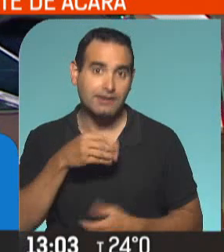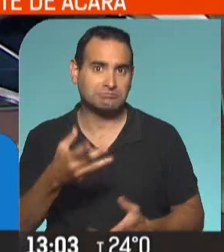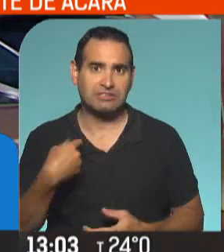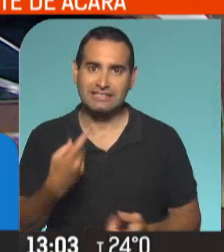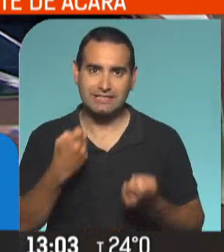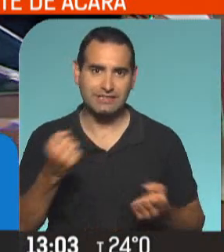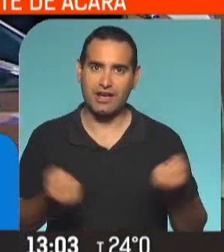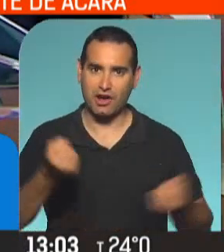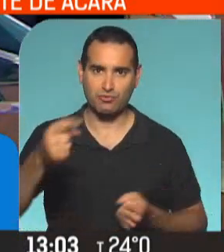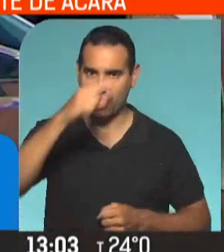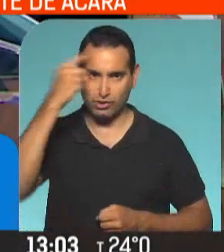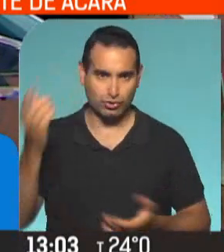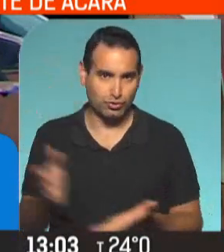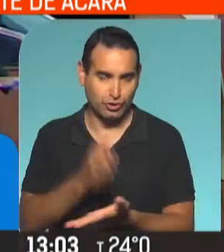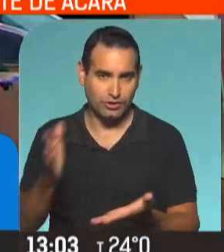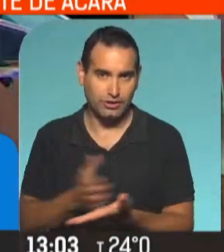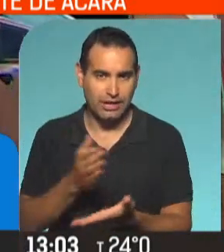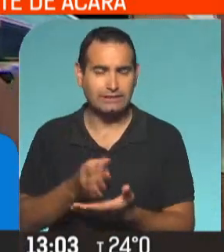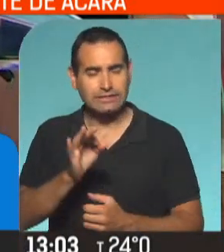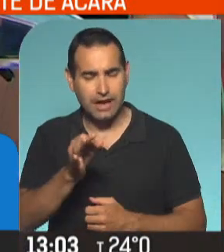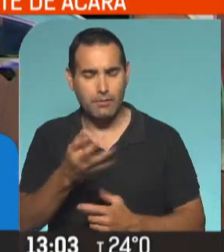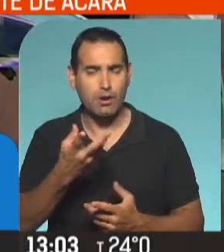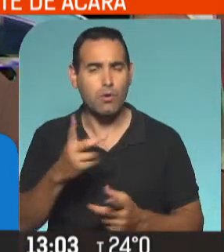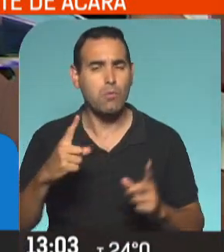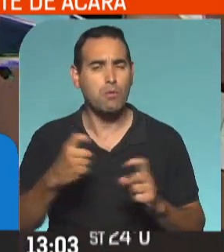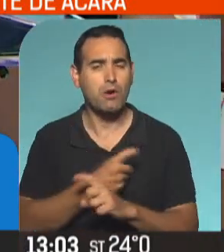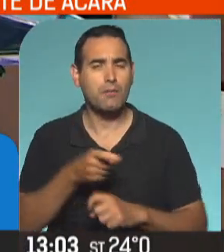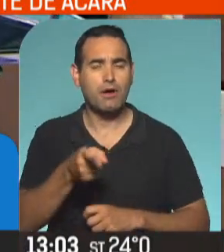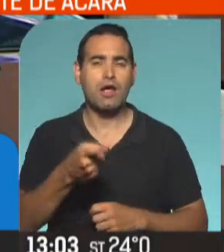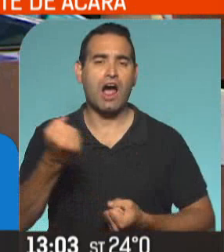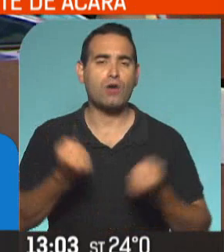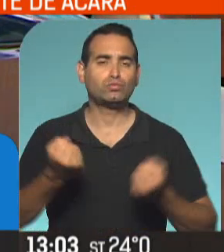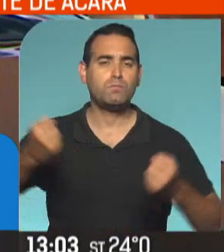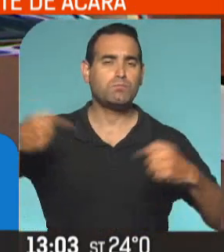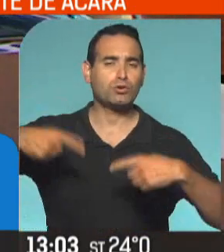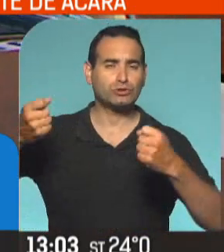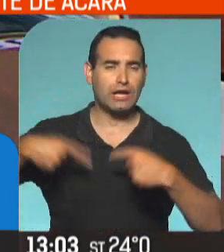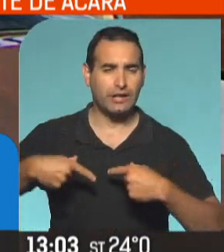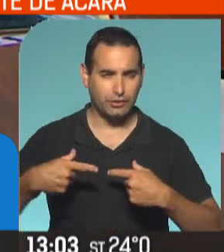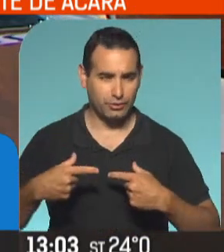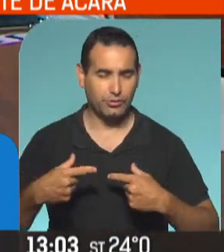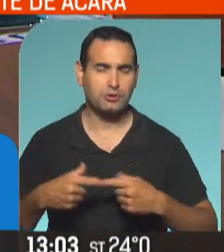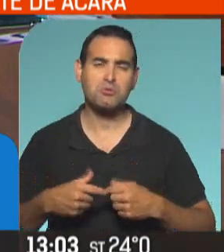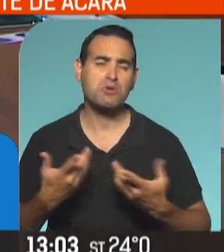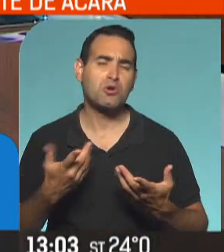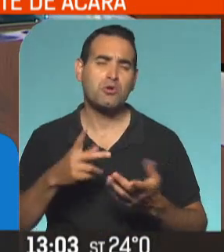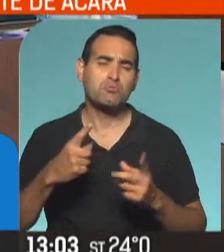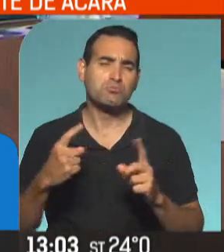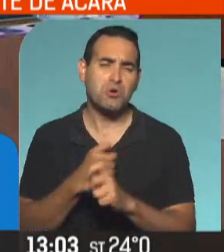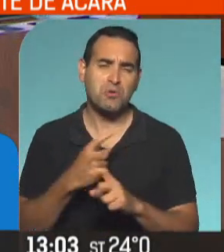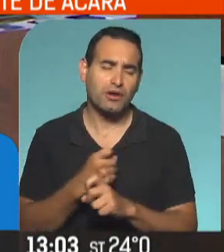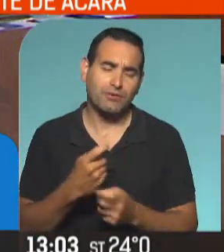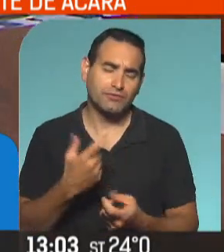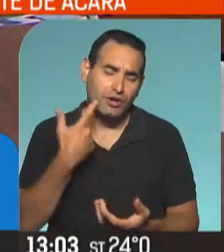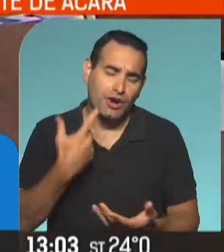nacionales sabemos que hay un problemita con los autos importados con las semis pero es un problema que cae de